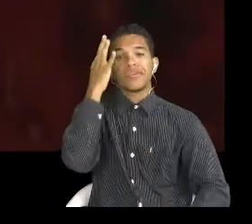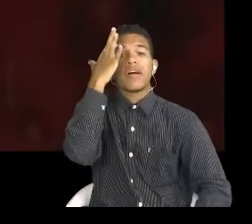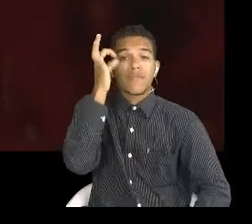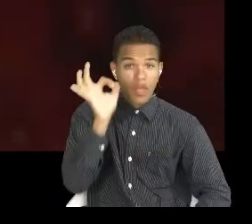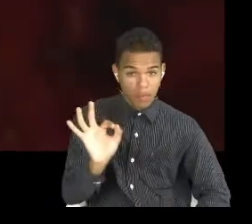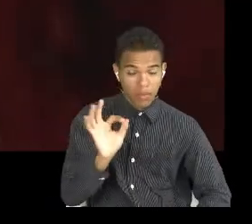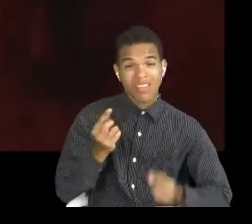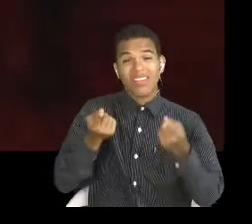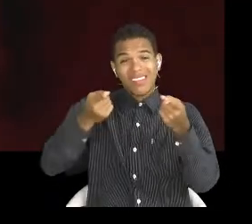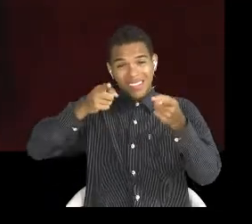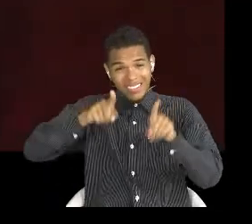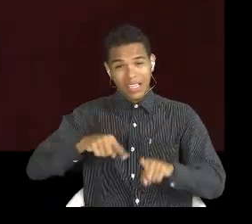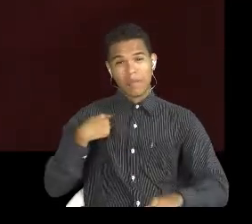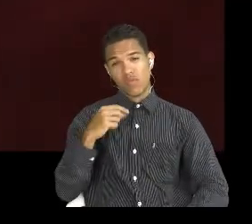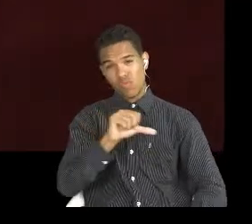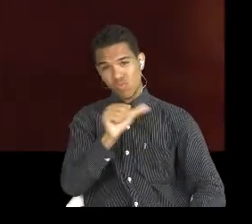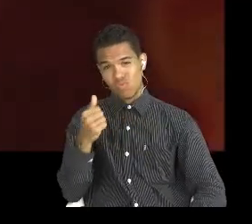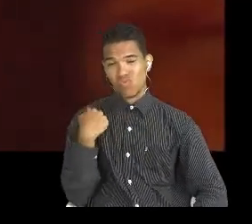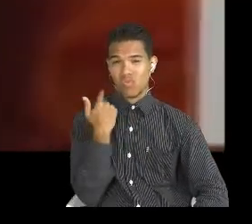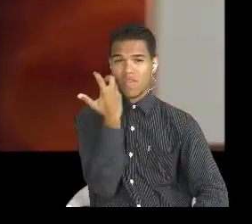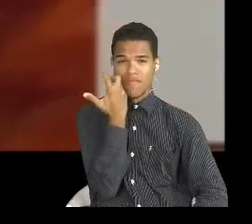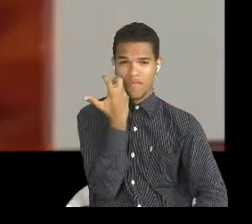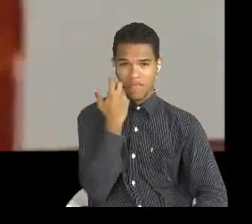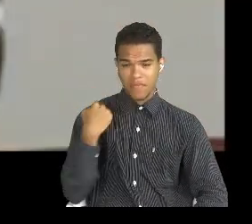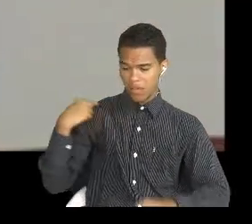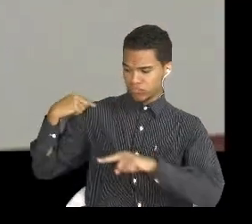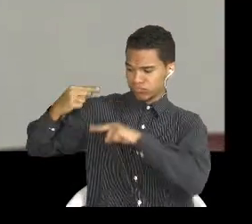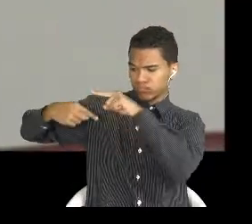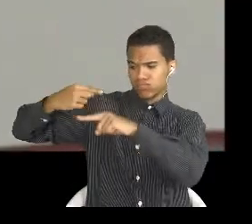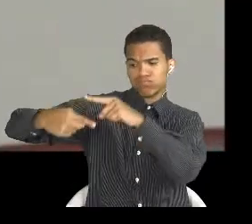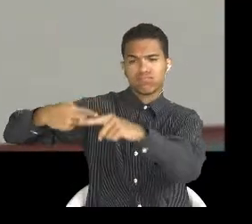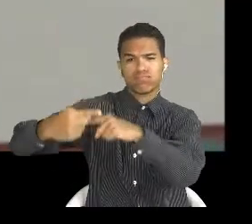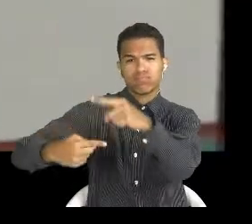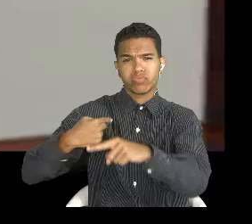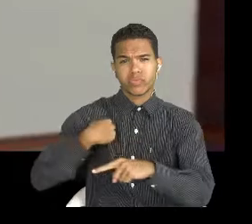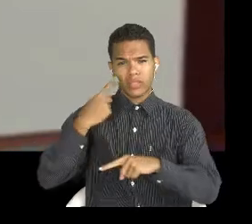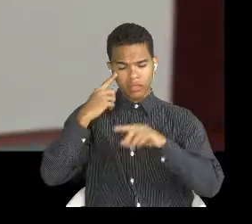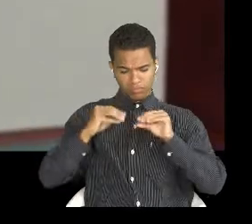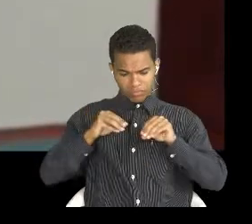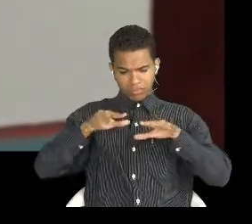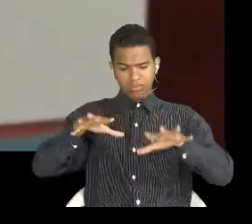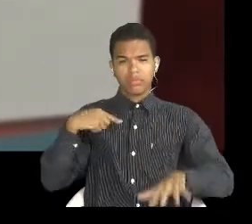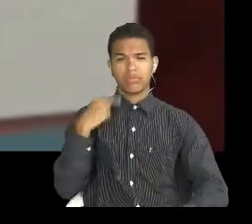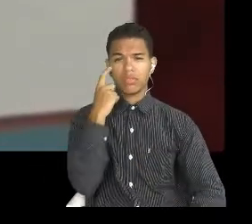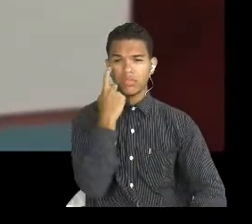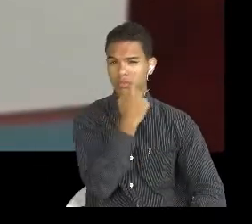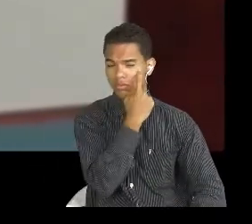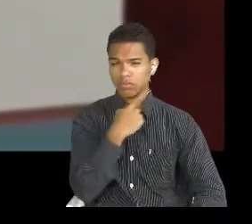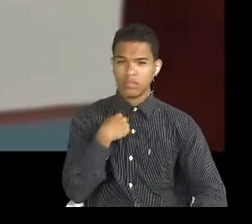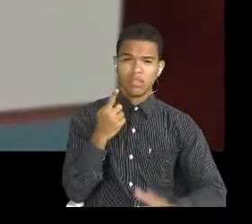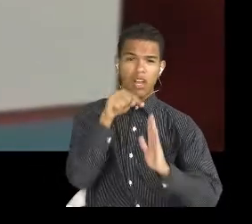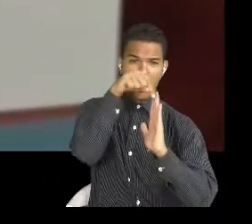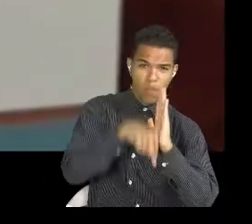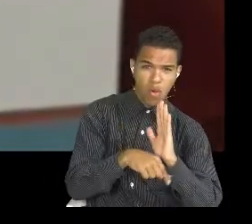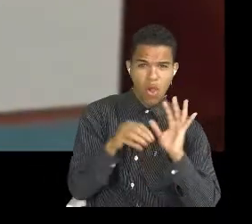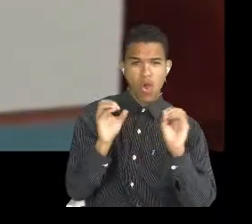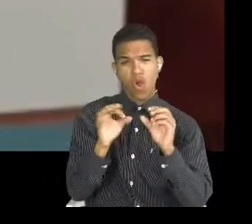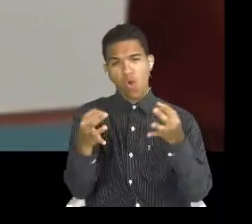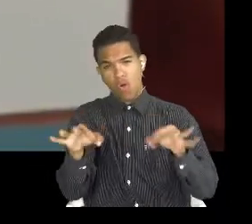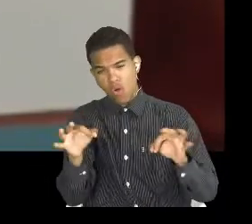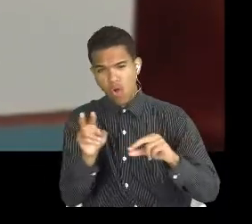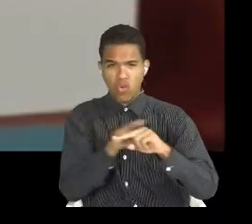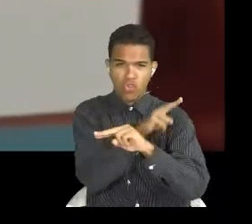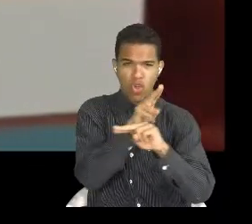pueden presentar algún otro tipo de patologías asociadas y generan otro tipo de glaucoma. Pero en general, el glaucoma